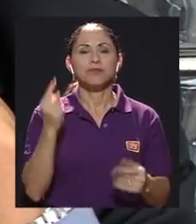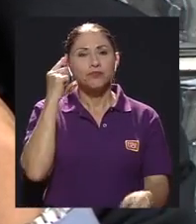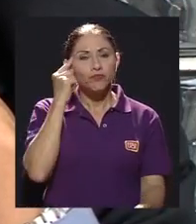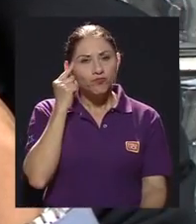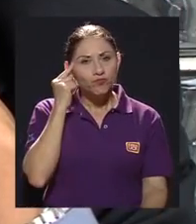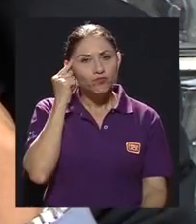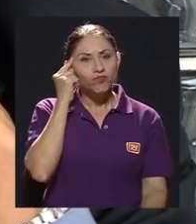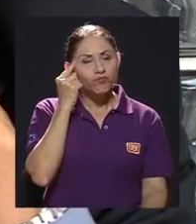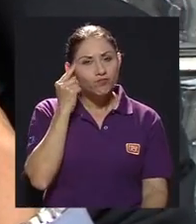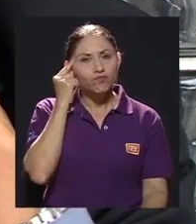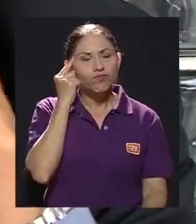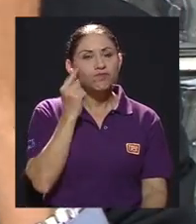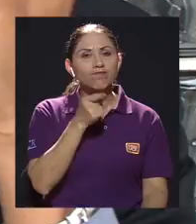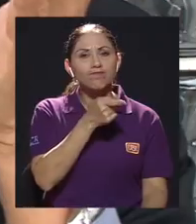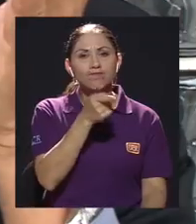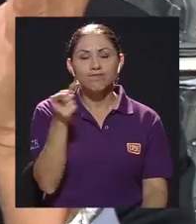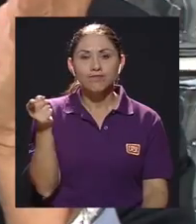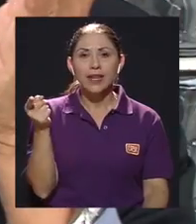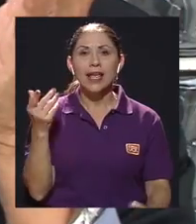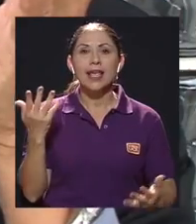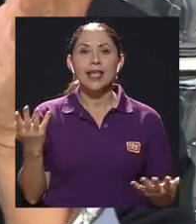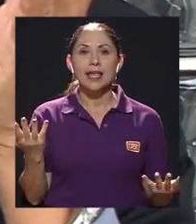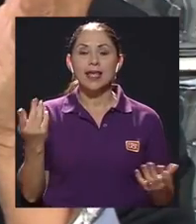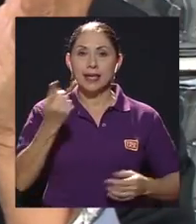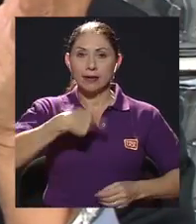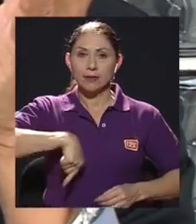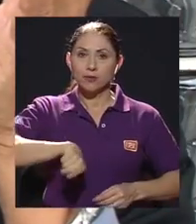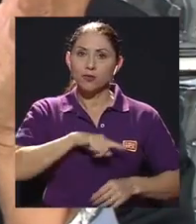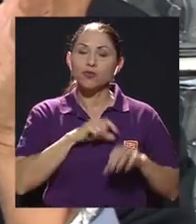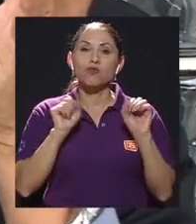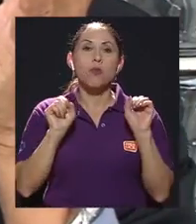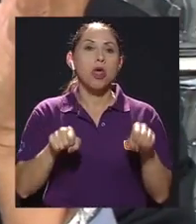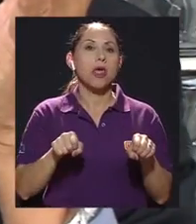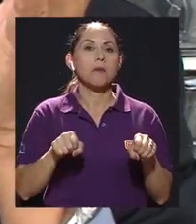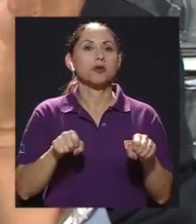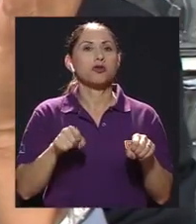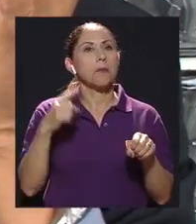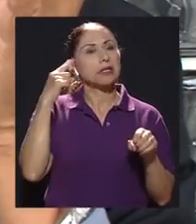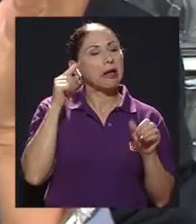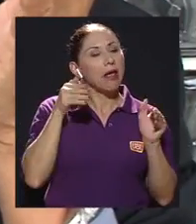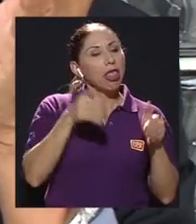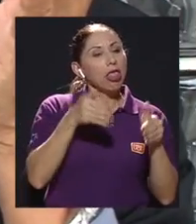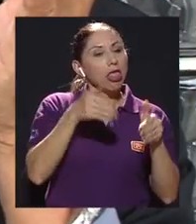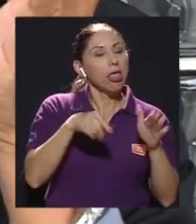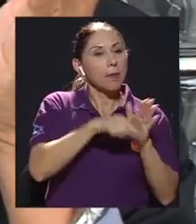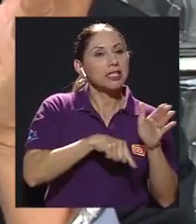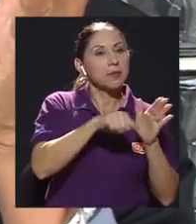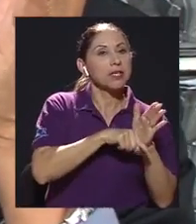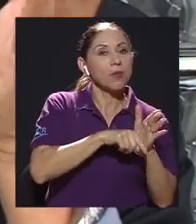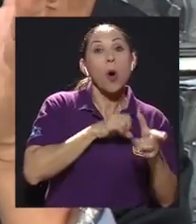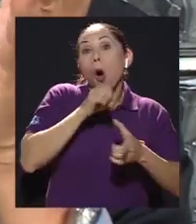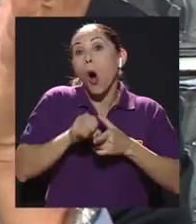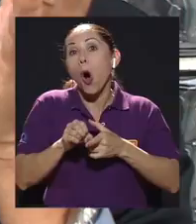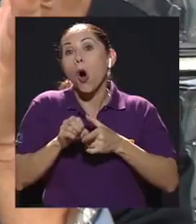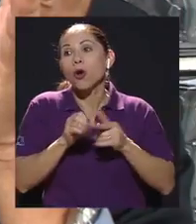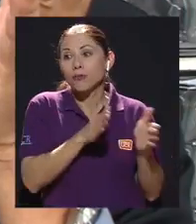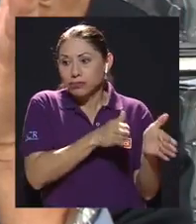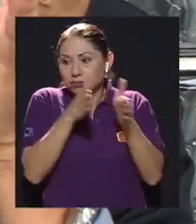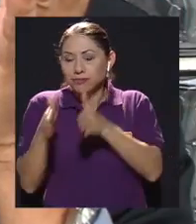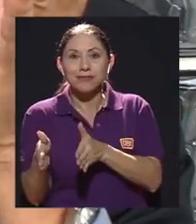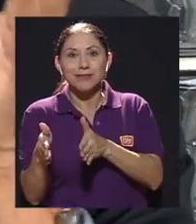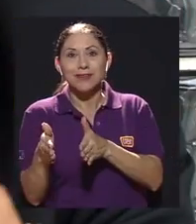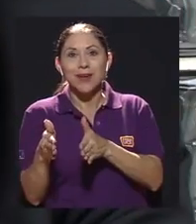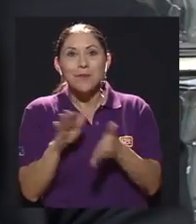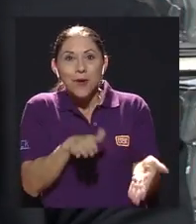reflexión que podemos estancarnos en el pesimismo o morirnos de alegría en el optimismo,